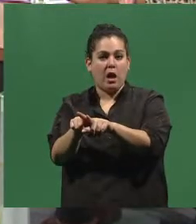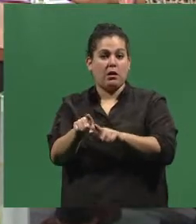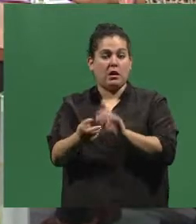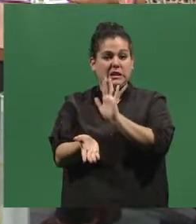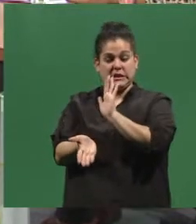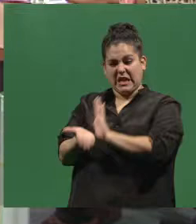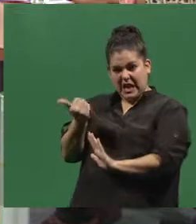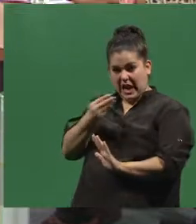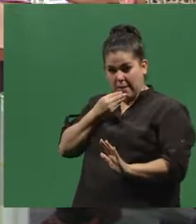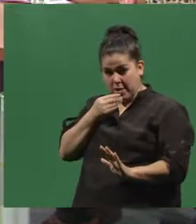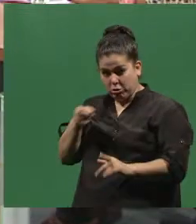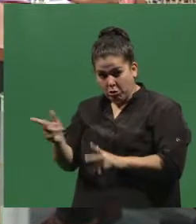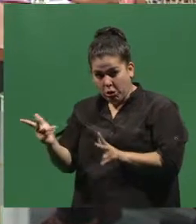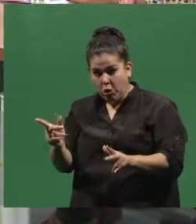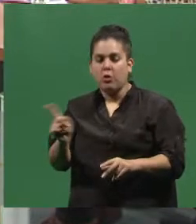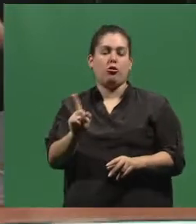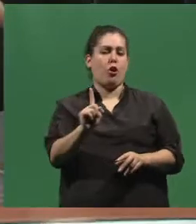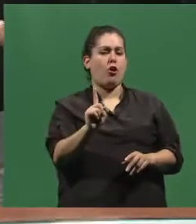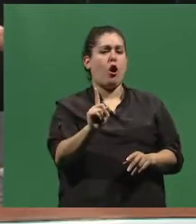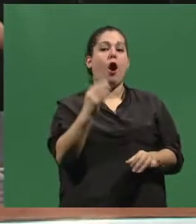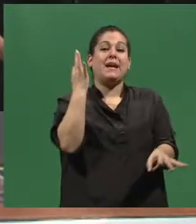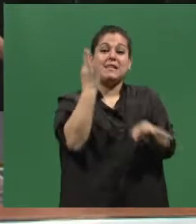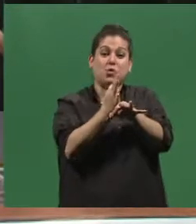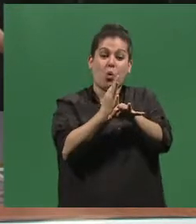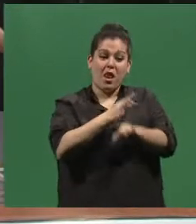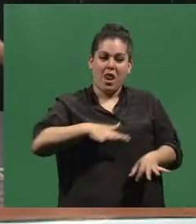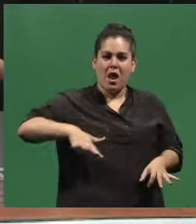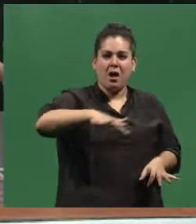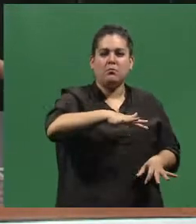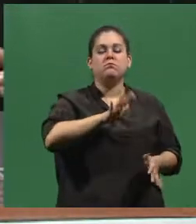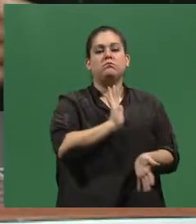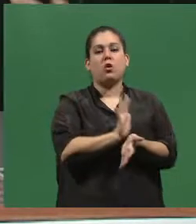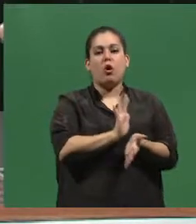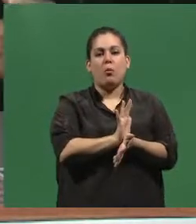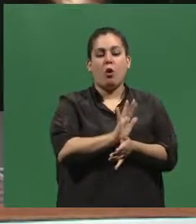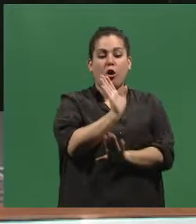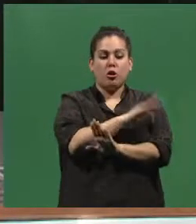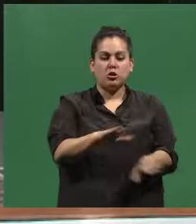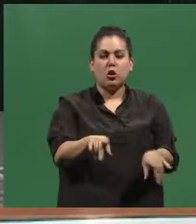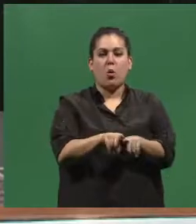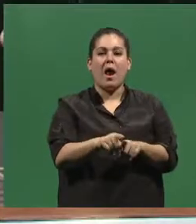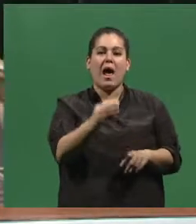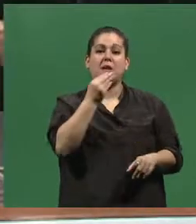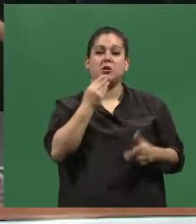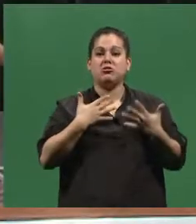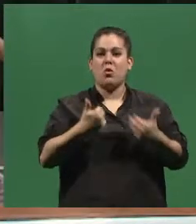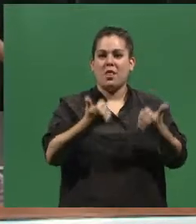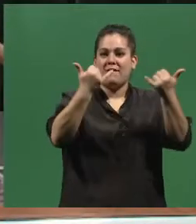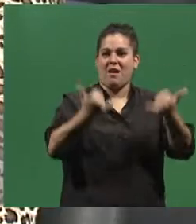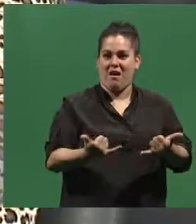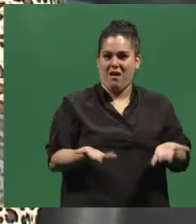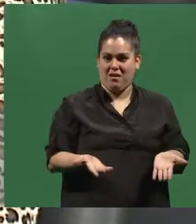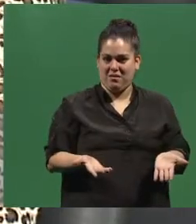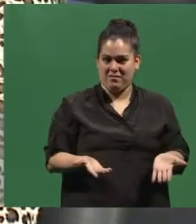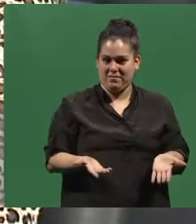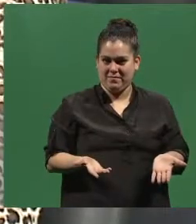quiten los alimentos que... las escuelas sean, digamos, un lugar donde los chicos, digamos, se promueva el acceso a una alimentación saludable